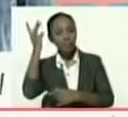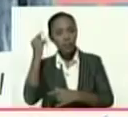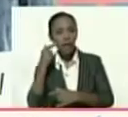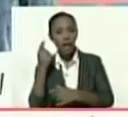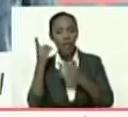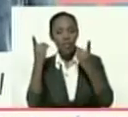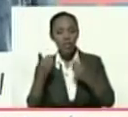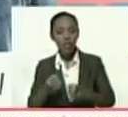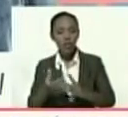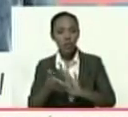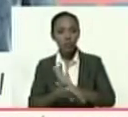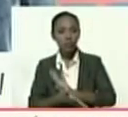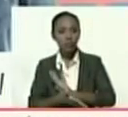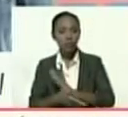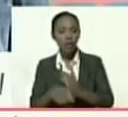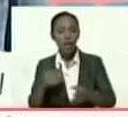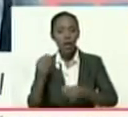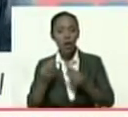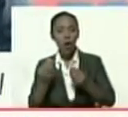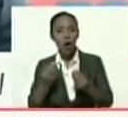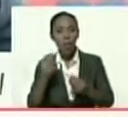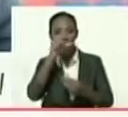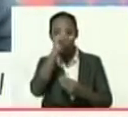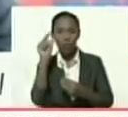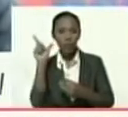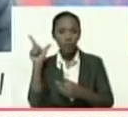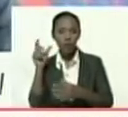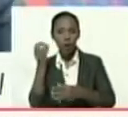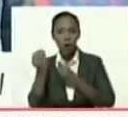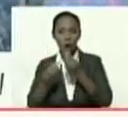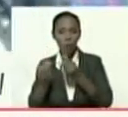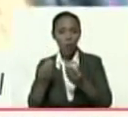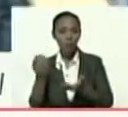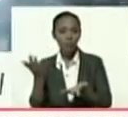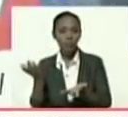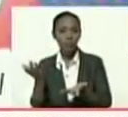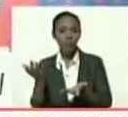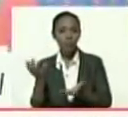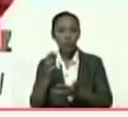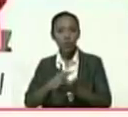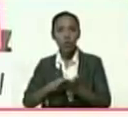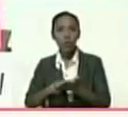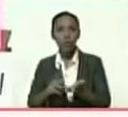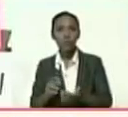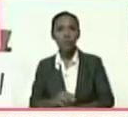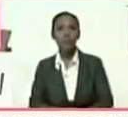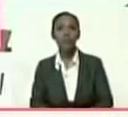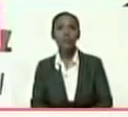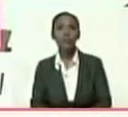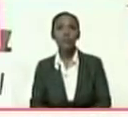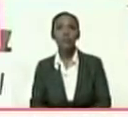decisión y el Partido Socialista Unido de Venezuela, su reacción al respecto. Gracias. Gracias.